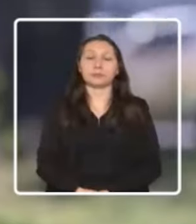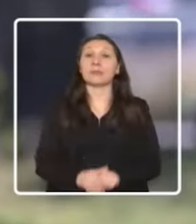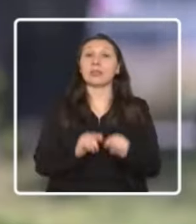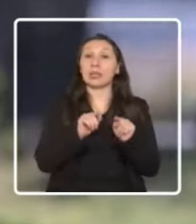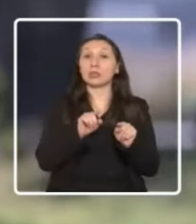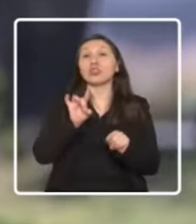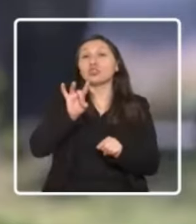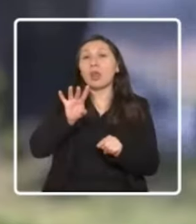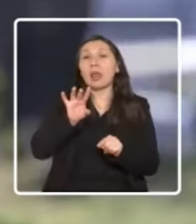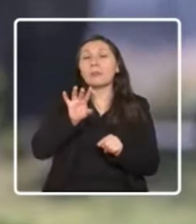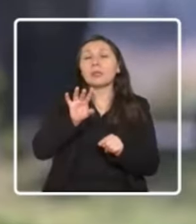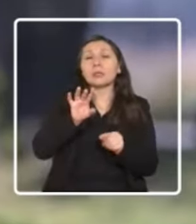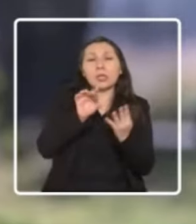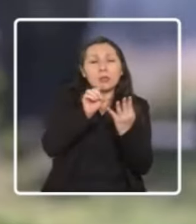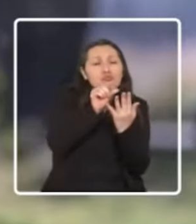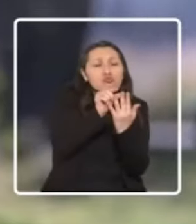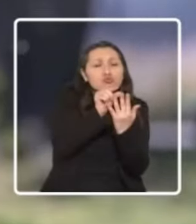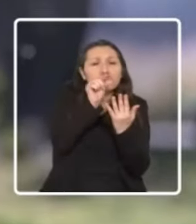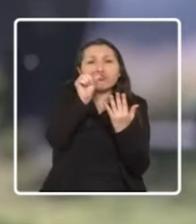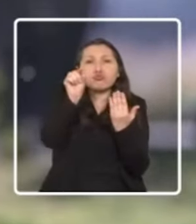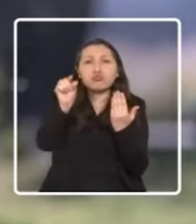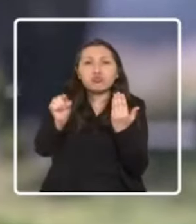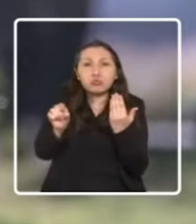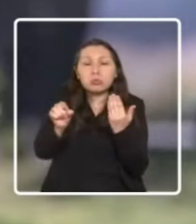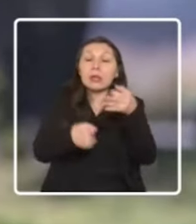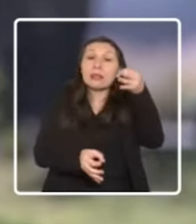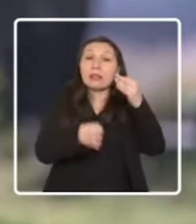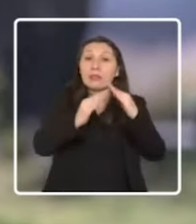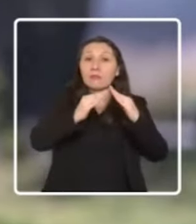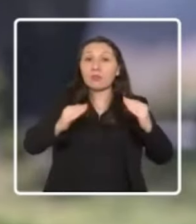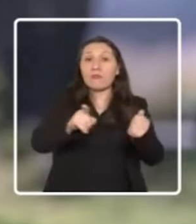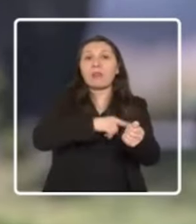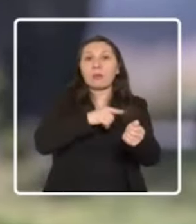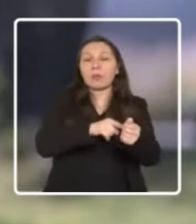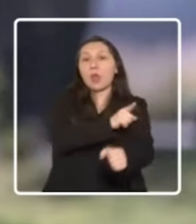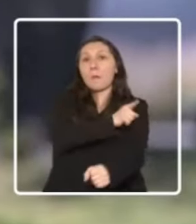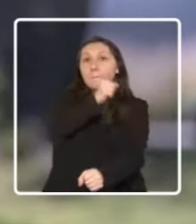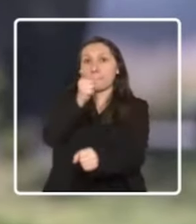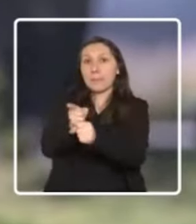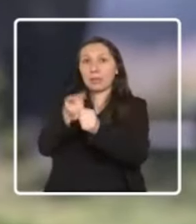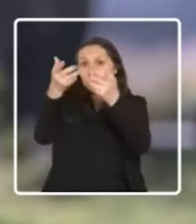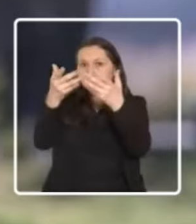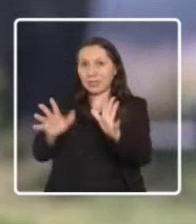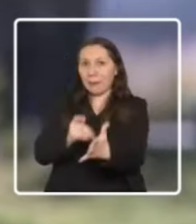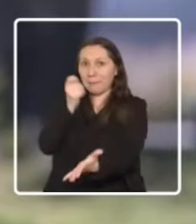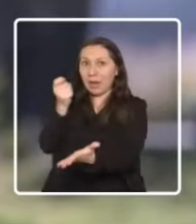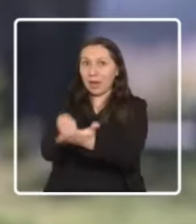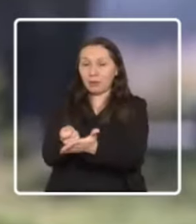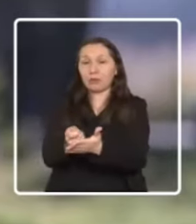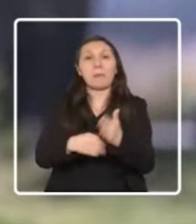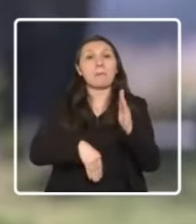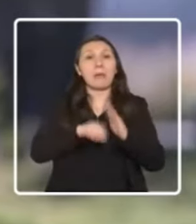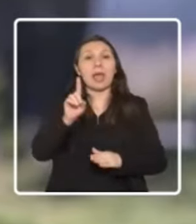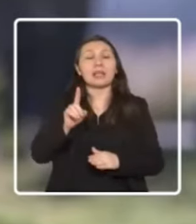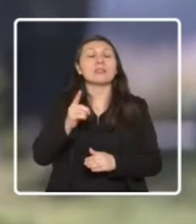esta es solamente una fracción de lo que los tribunales de familia han ordenado pagar, que son